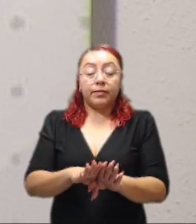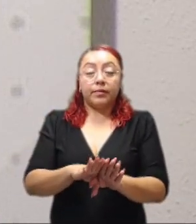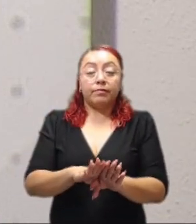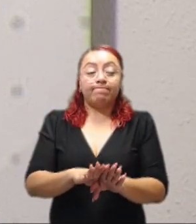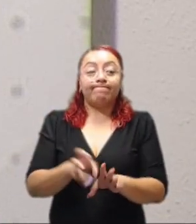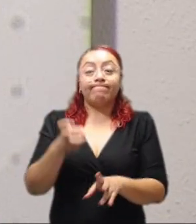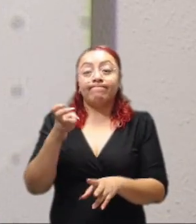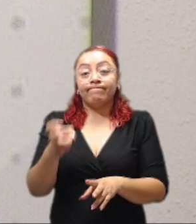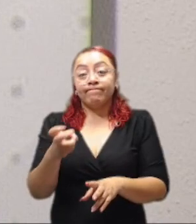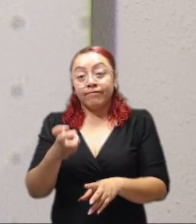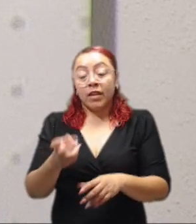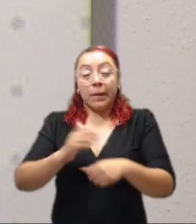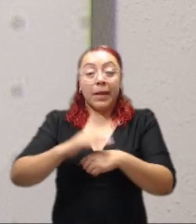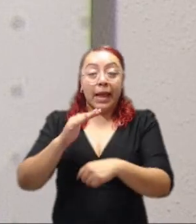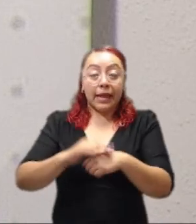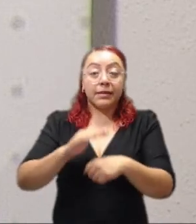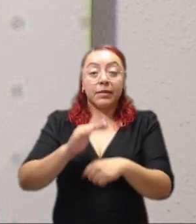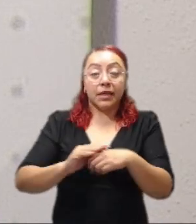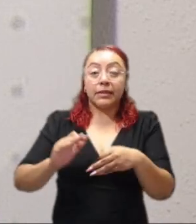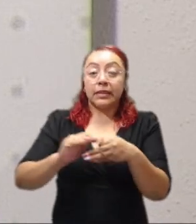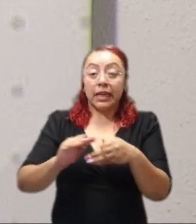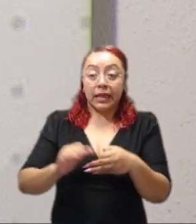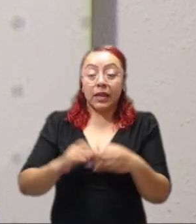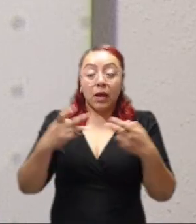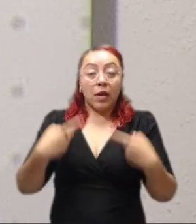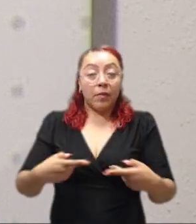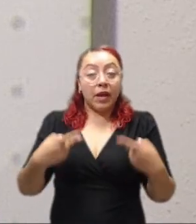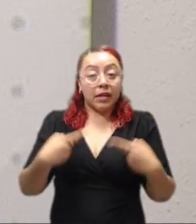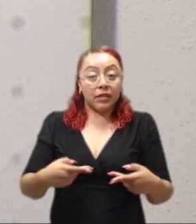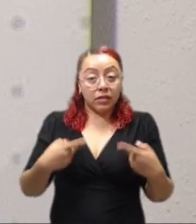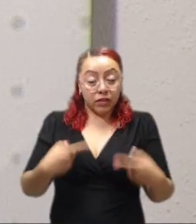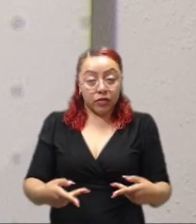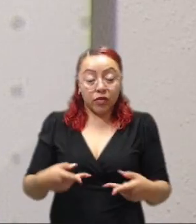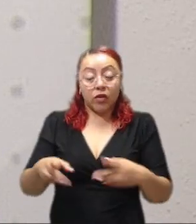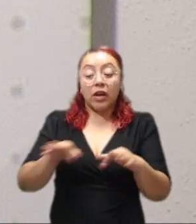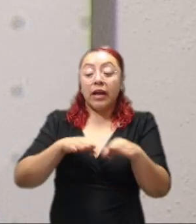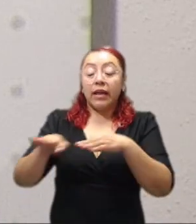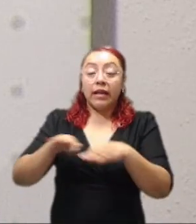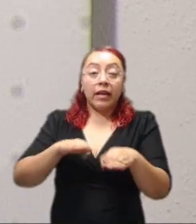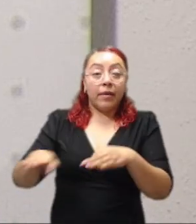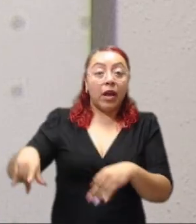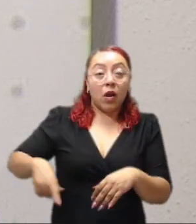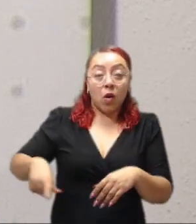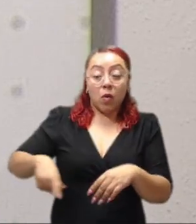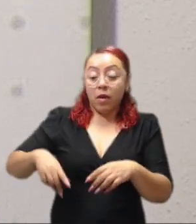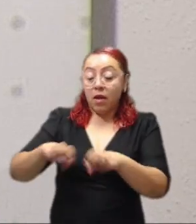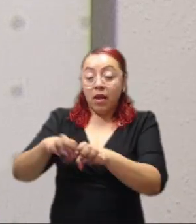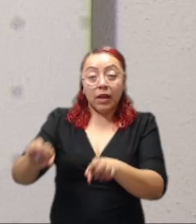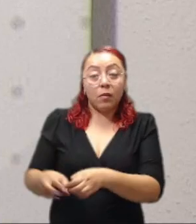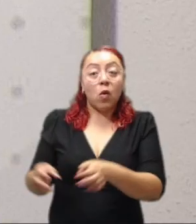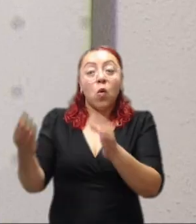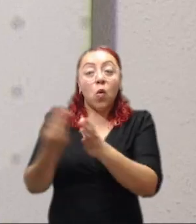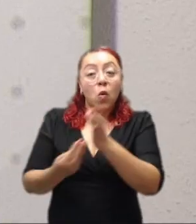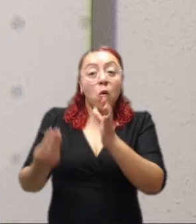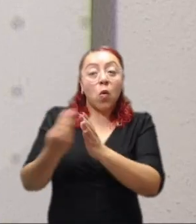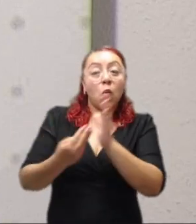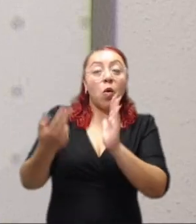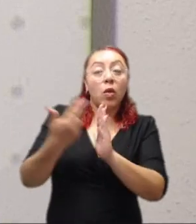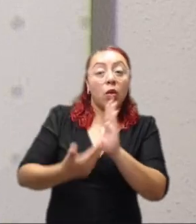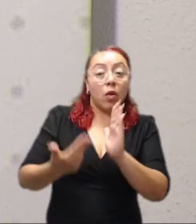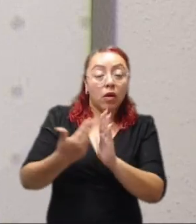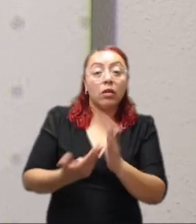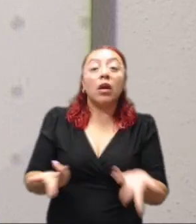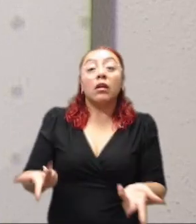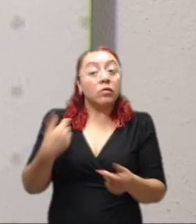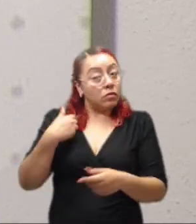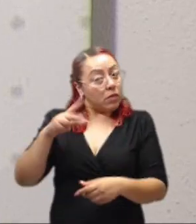preparación permanente del personal que ocupe la administración que aprovecho en decirlo será total y 100% de